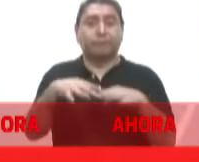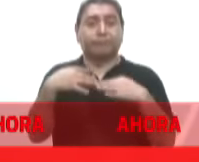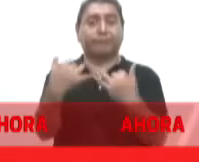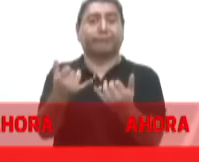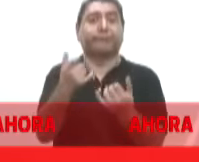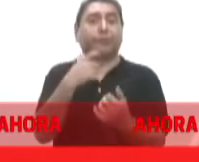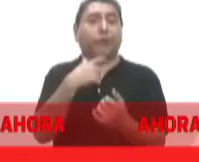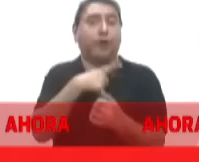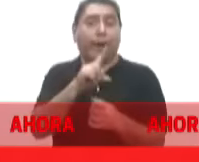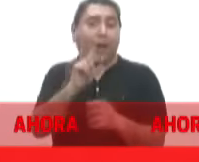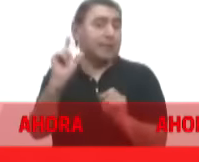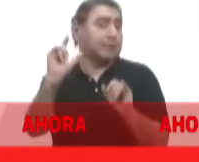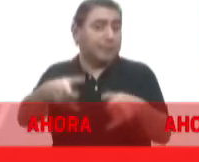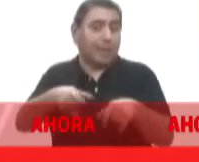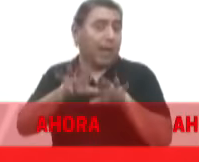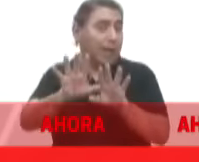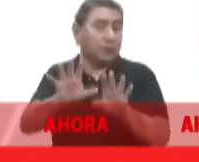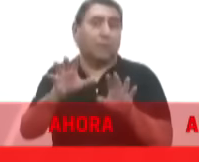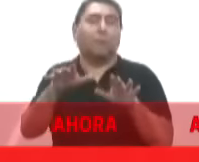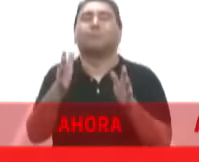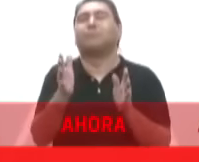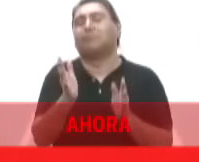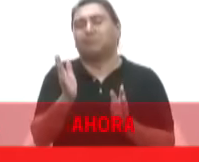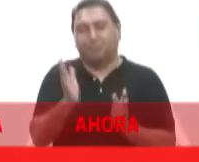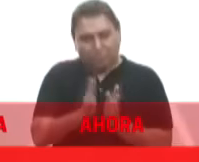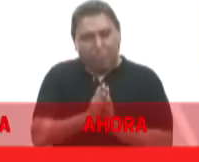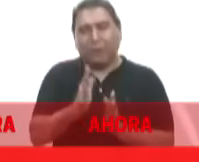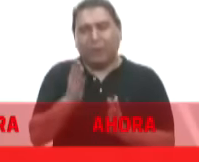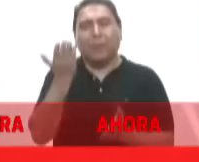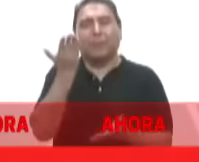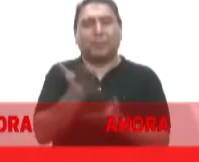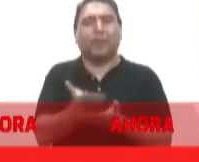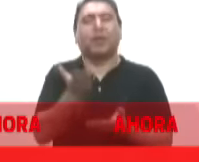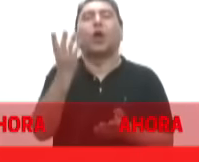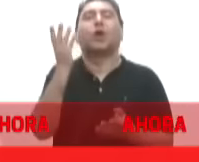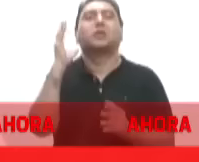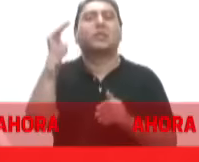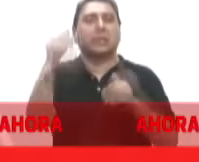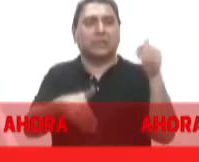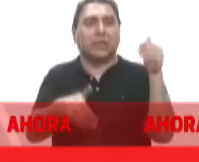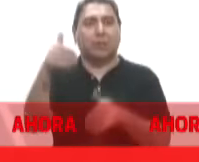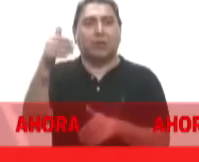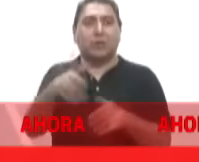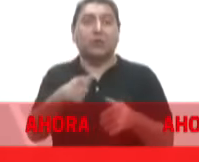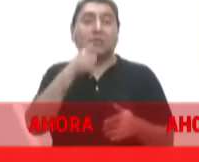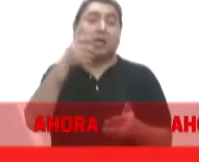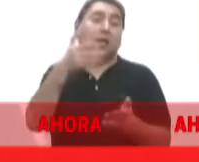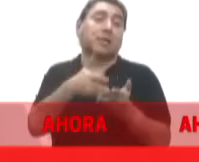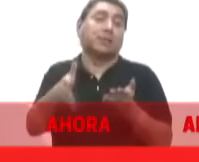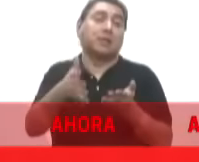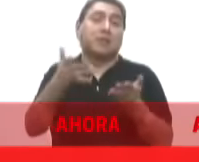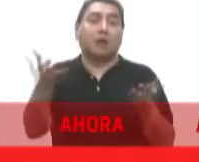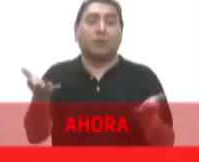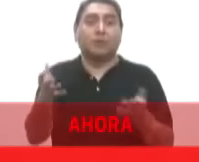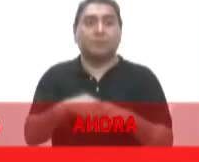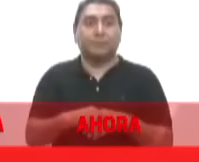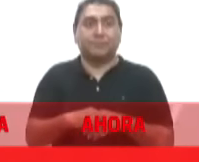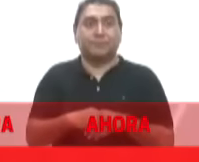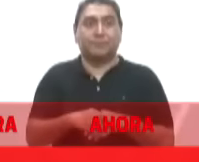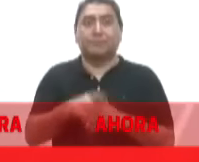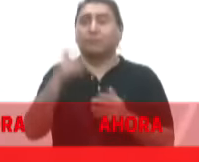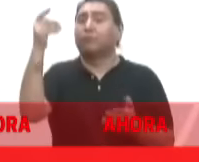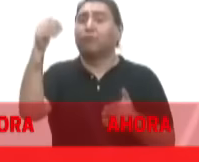a aceptar eso. Así que por favor pido que se vote, y si es rechazado, ahí